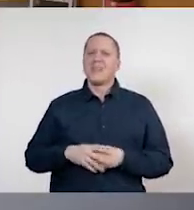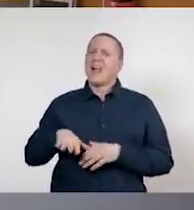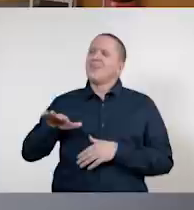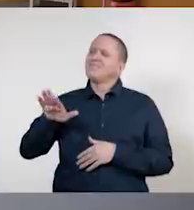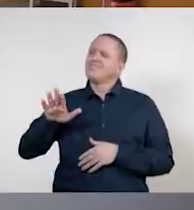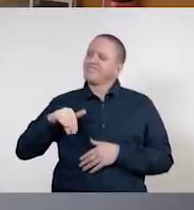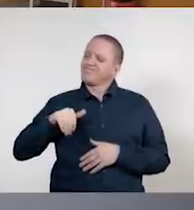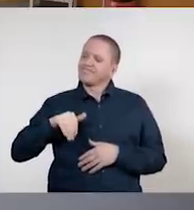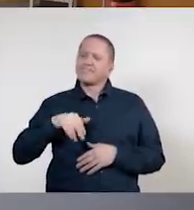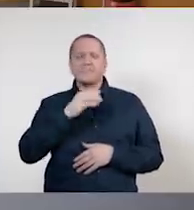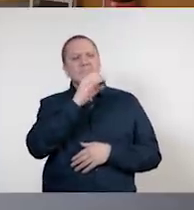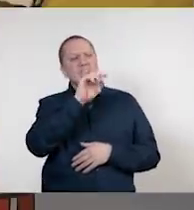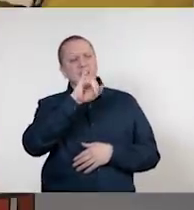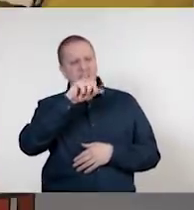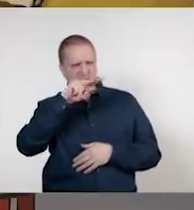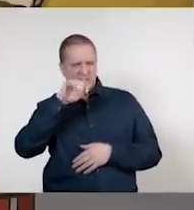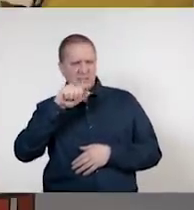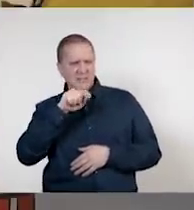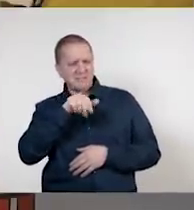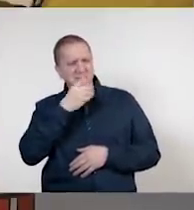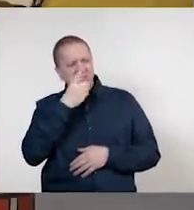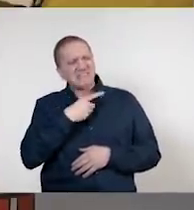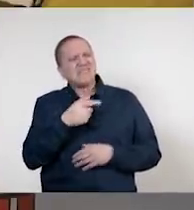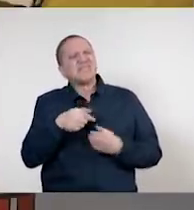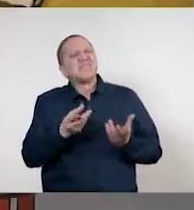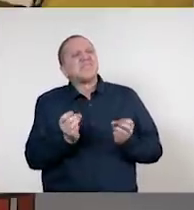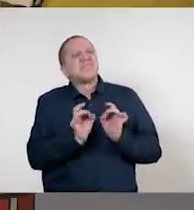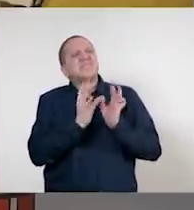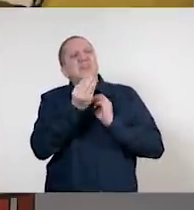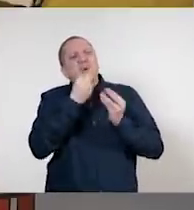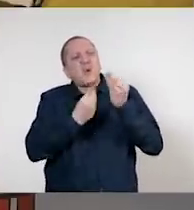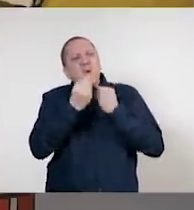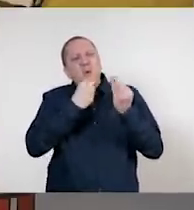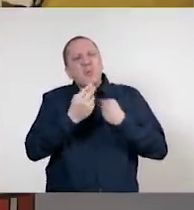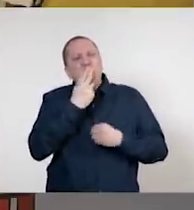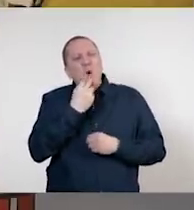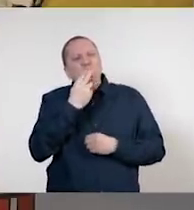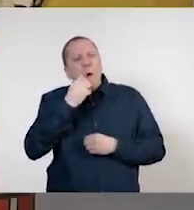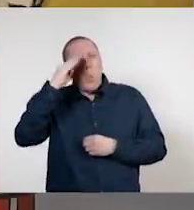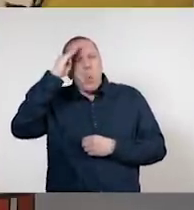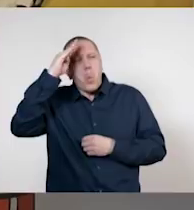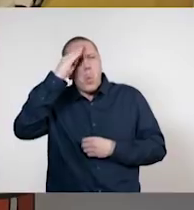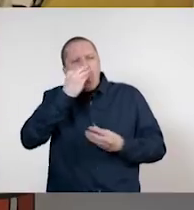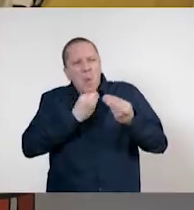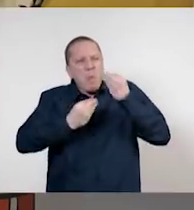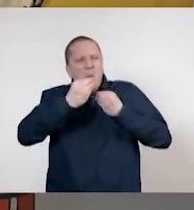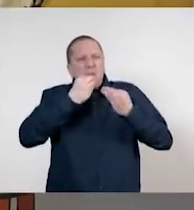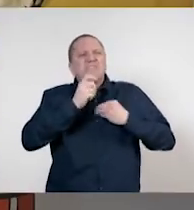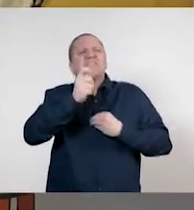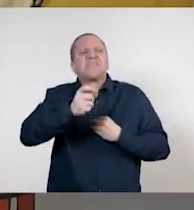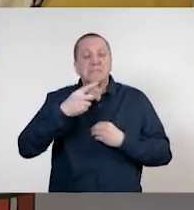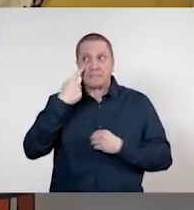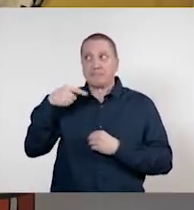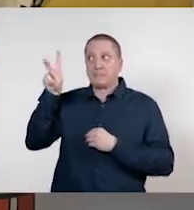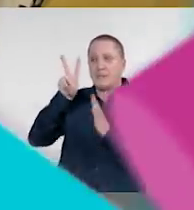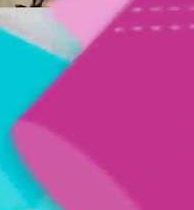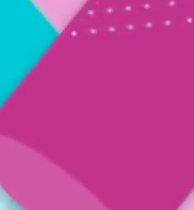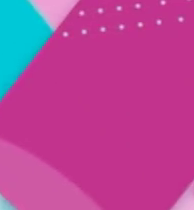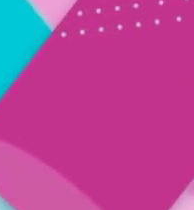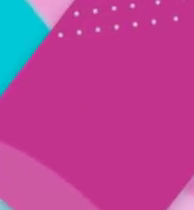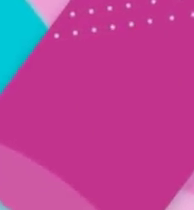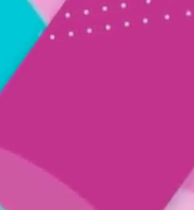qué nos pasa si comemos mucha azúcar y para eso te invito a que veamos el siguiente video juntas y